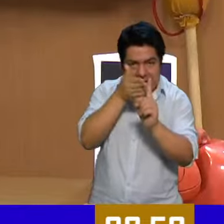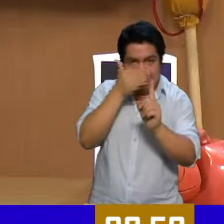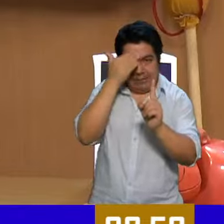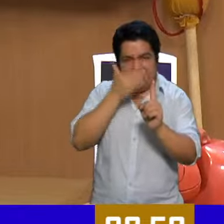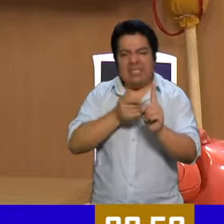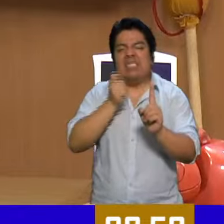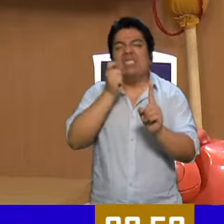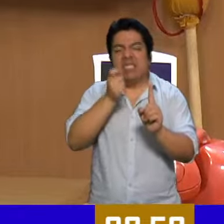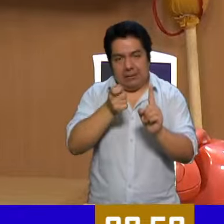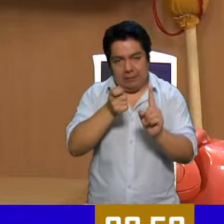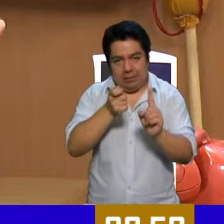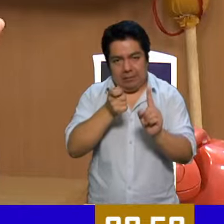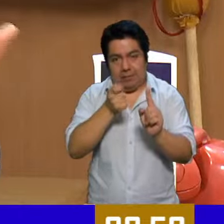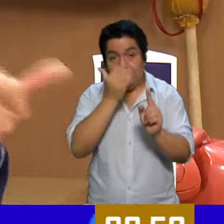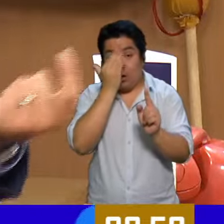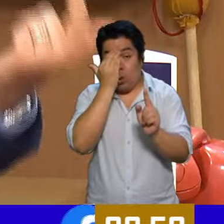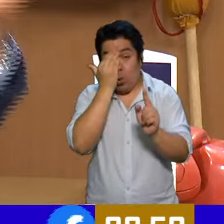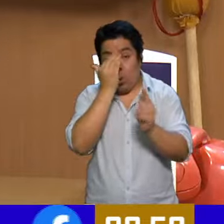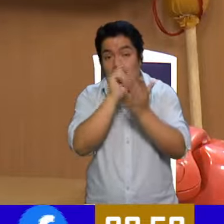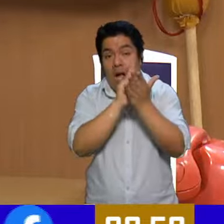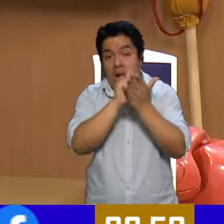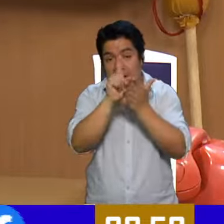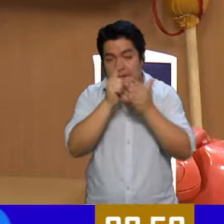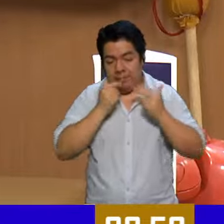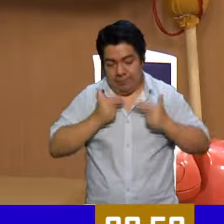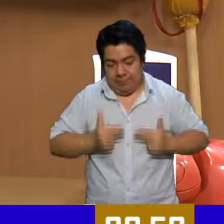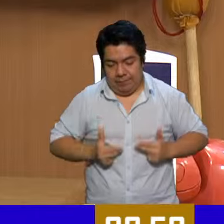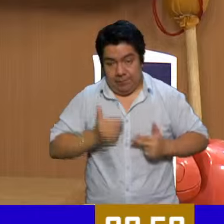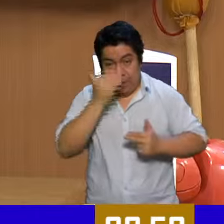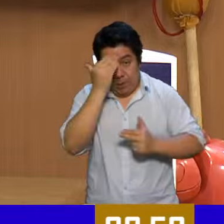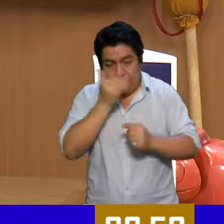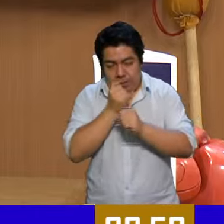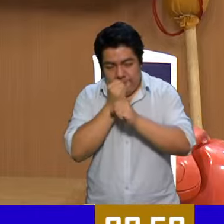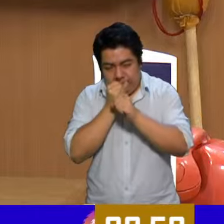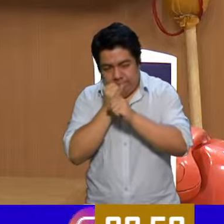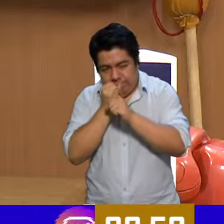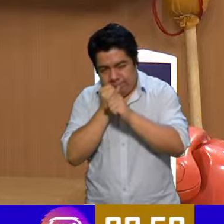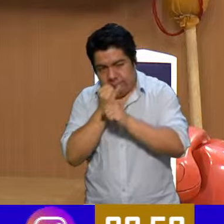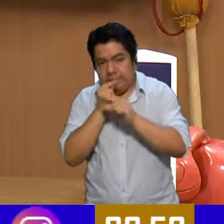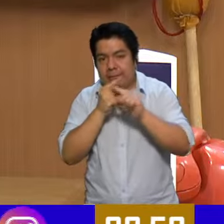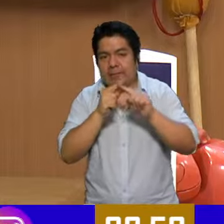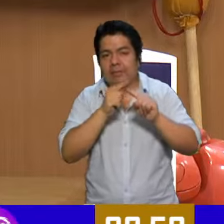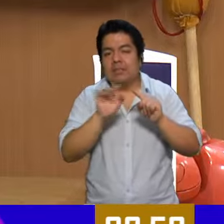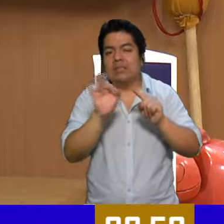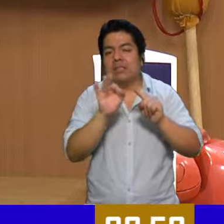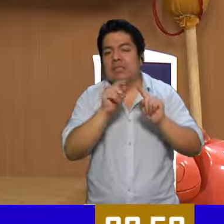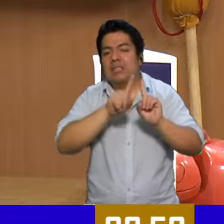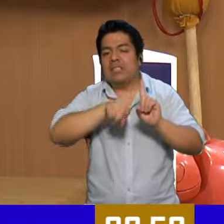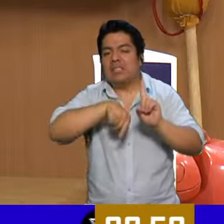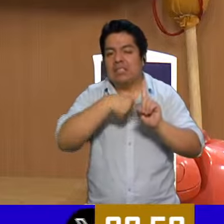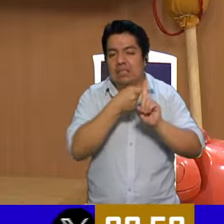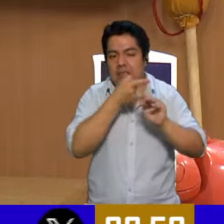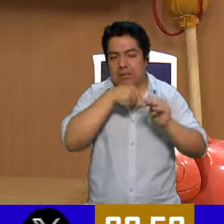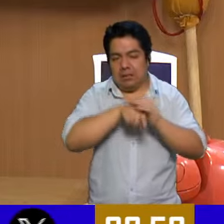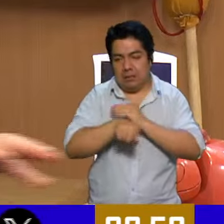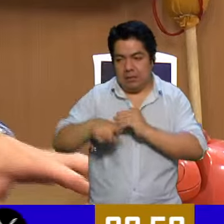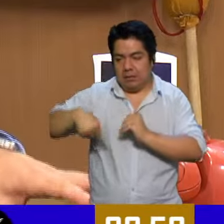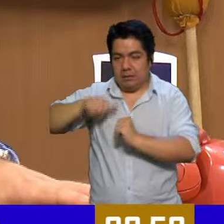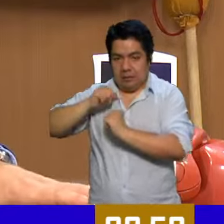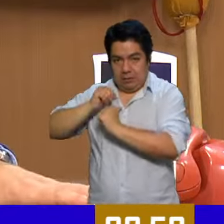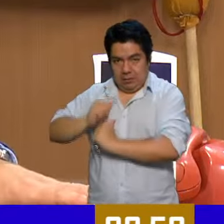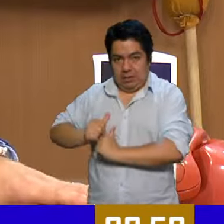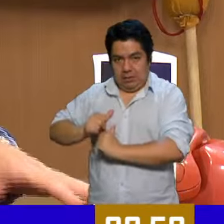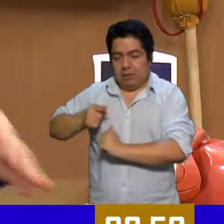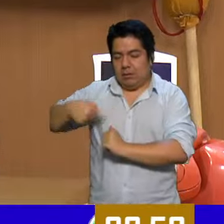implica? Que conocemos e investigamos posibles también violaciones de las autoridades fiscales a través de